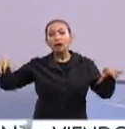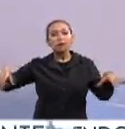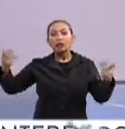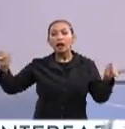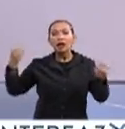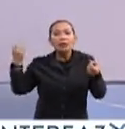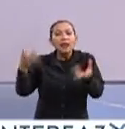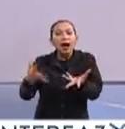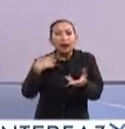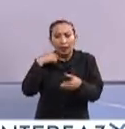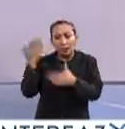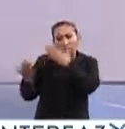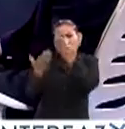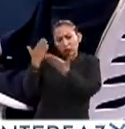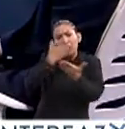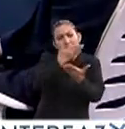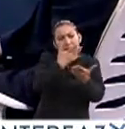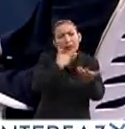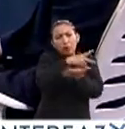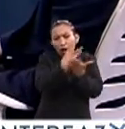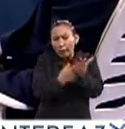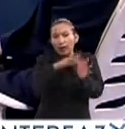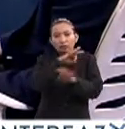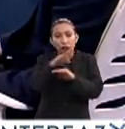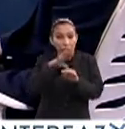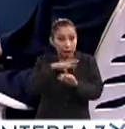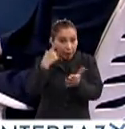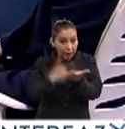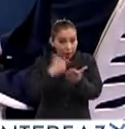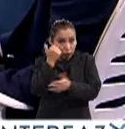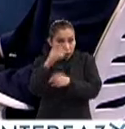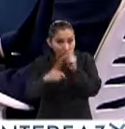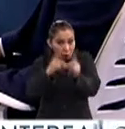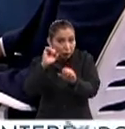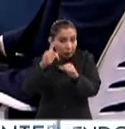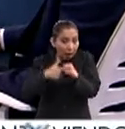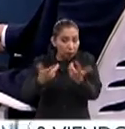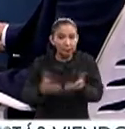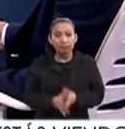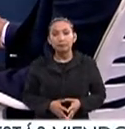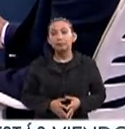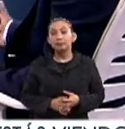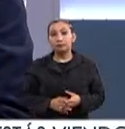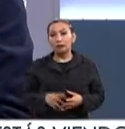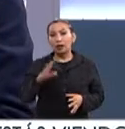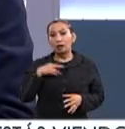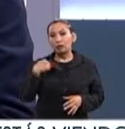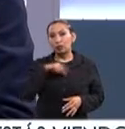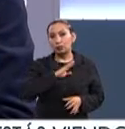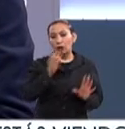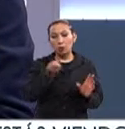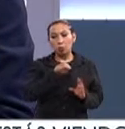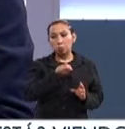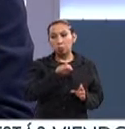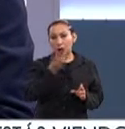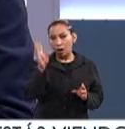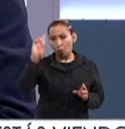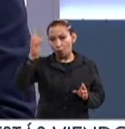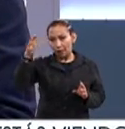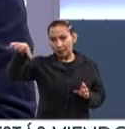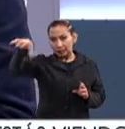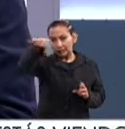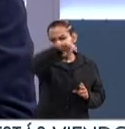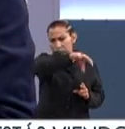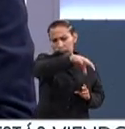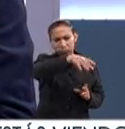¿qué ofrece además de los estudios, de los planes de estudio a los alumnos? Básicamente estamos hablando en cualquier